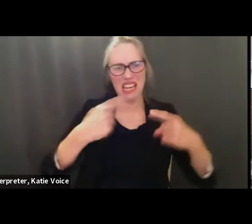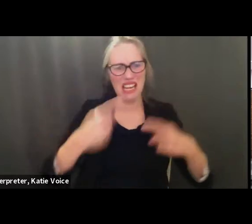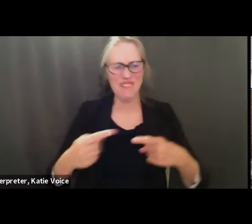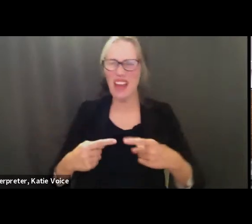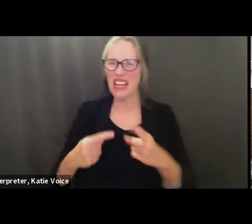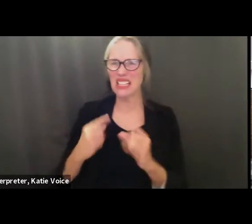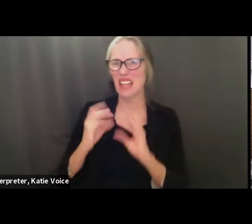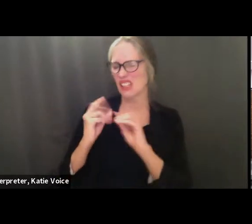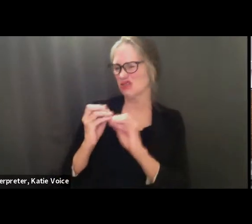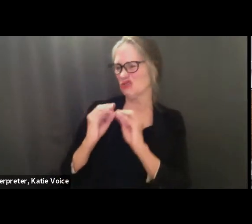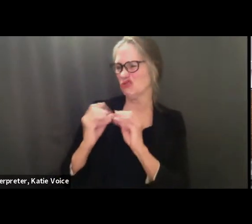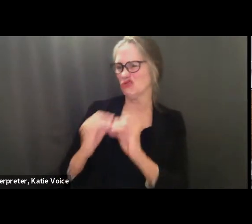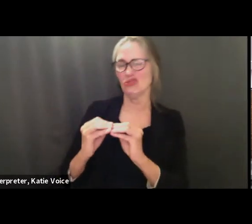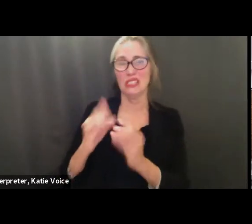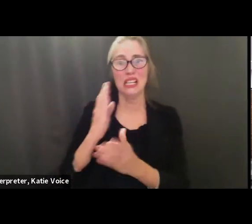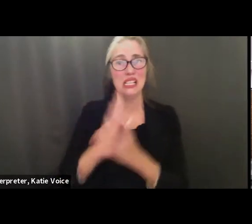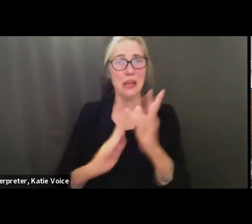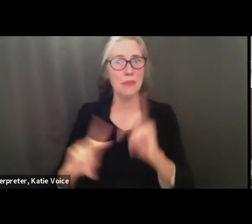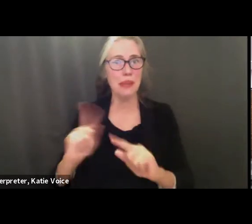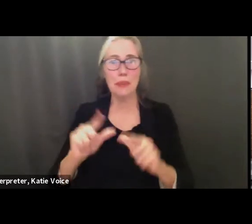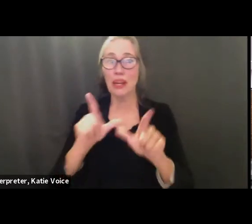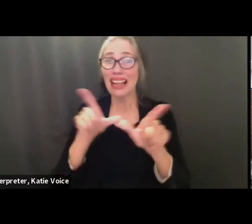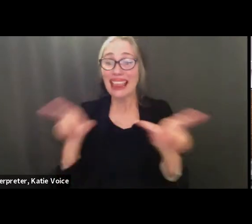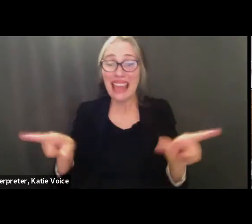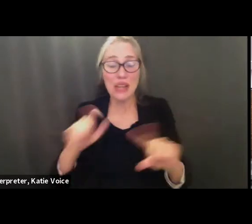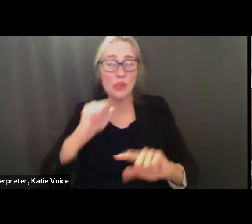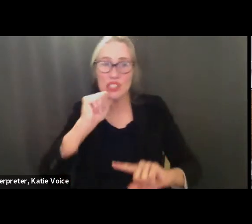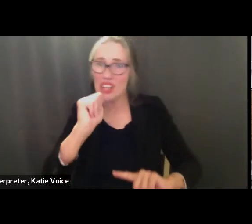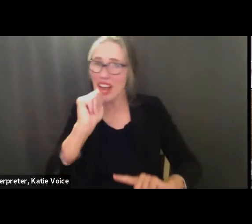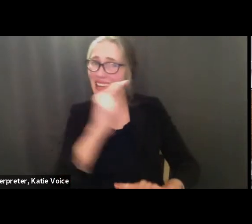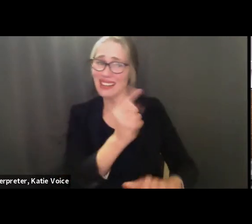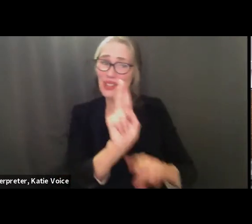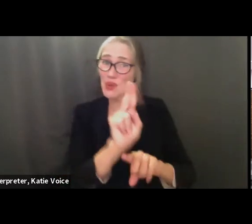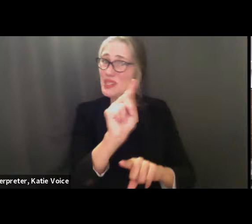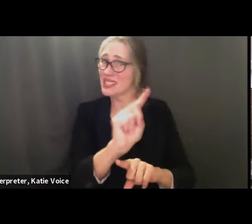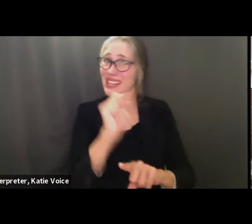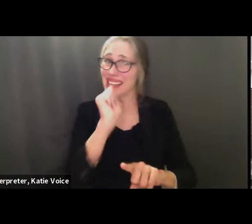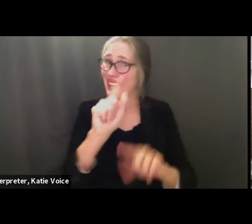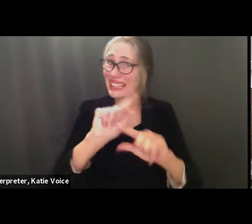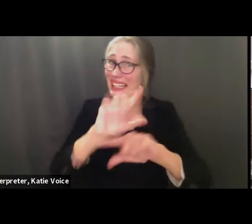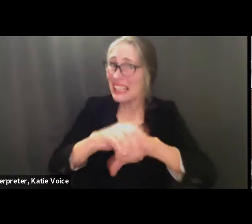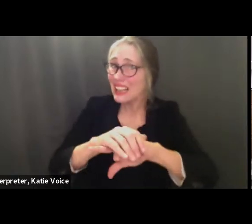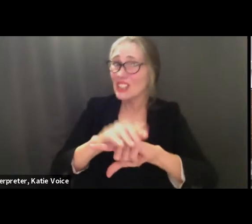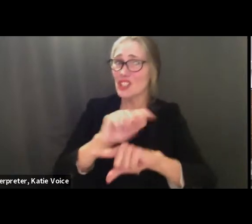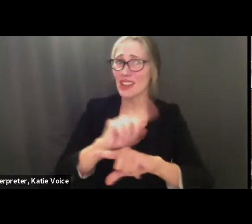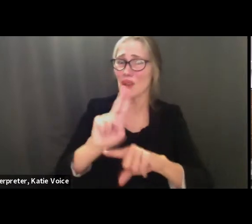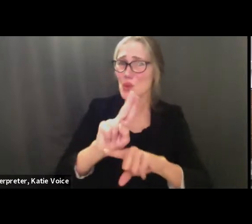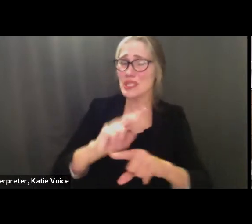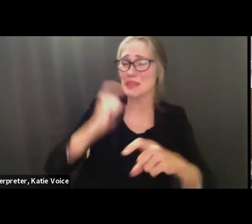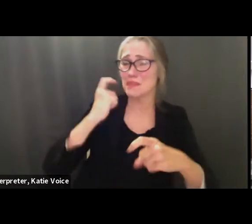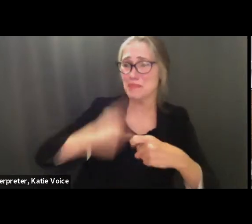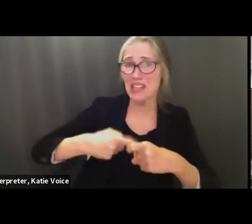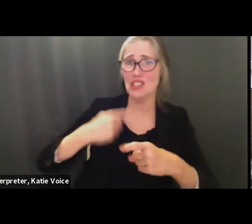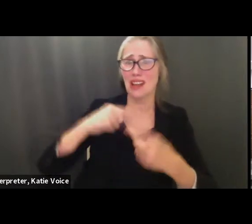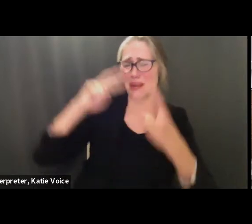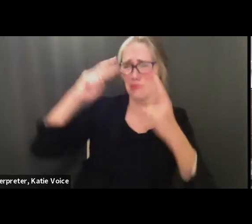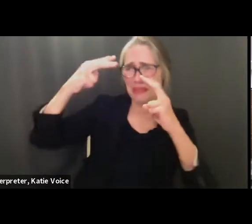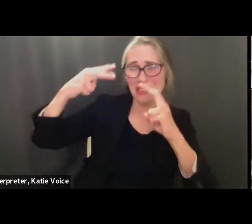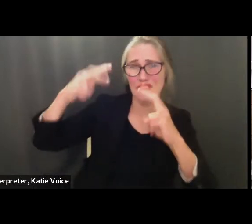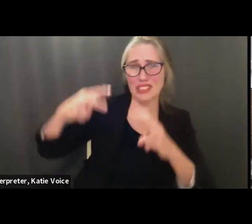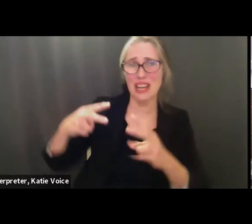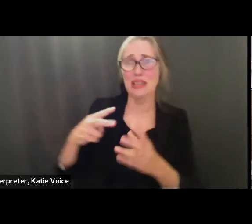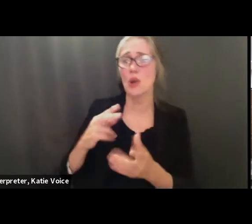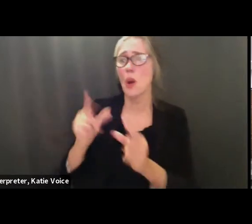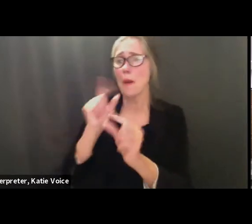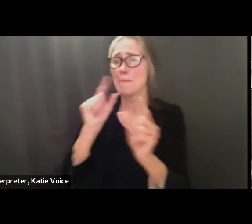última participación en los comentarios públicos hablaba de las pocas expectativas de nuestros alumnos por parte de algunos miembros que trabajan